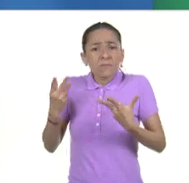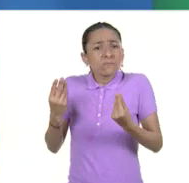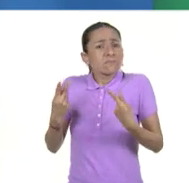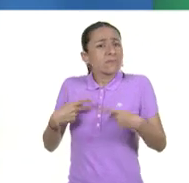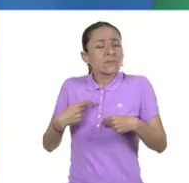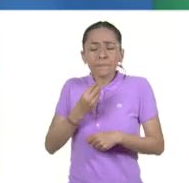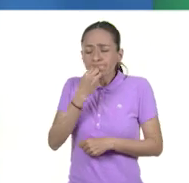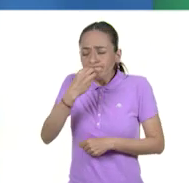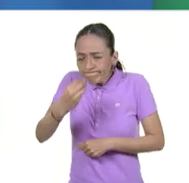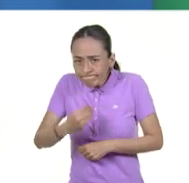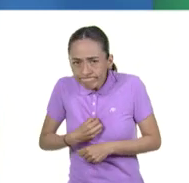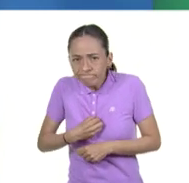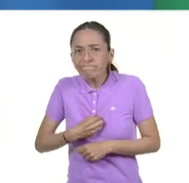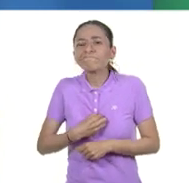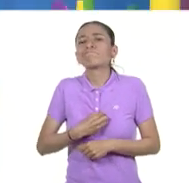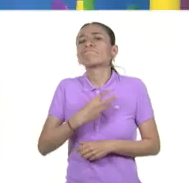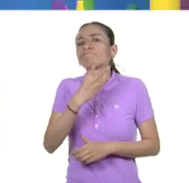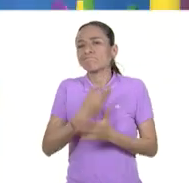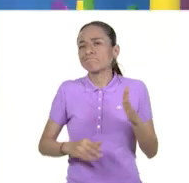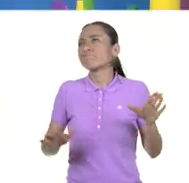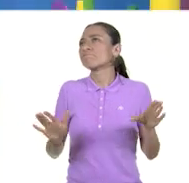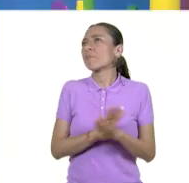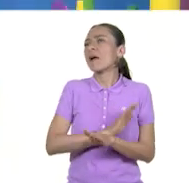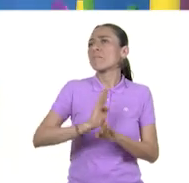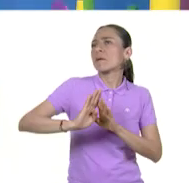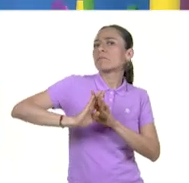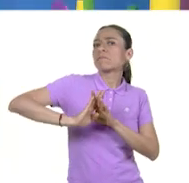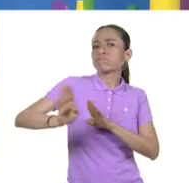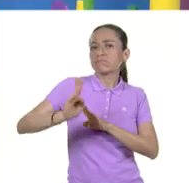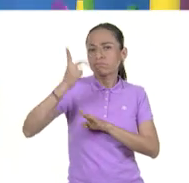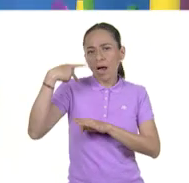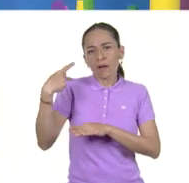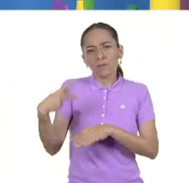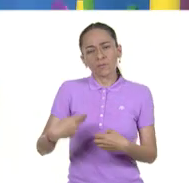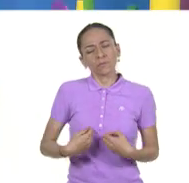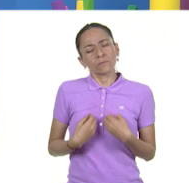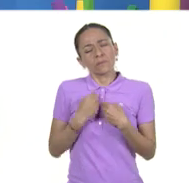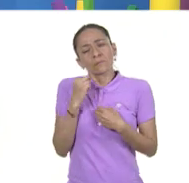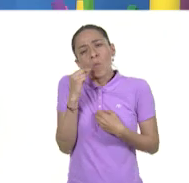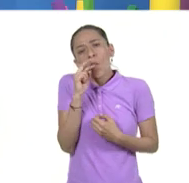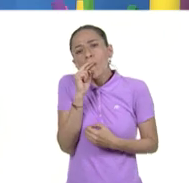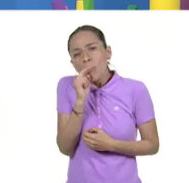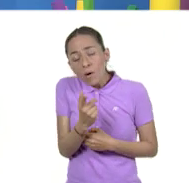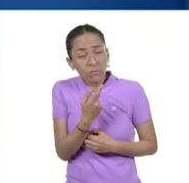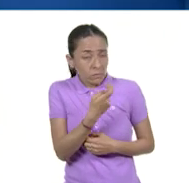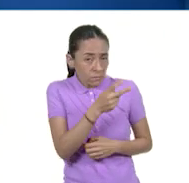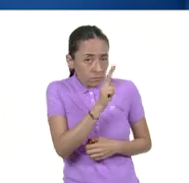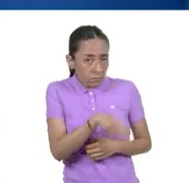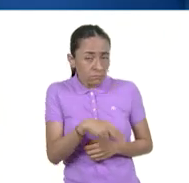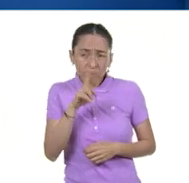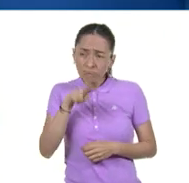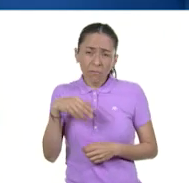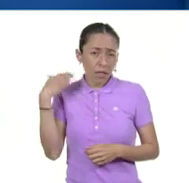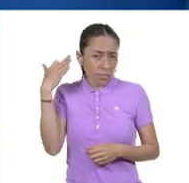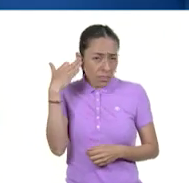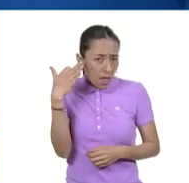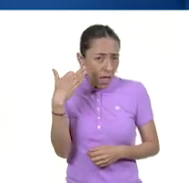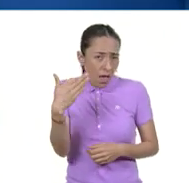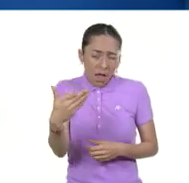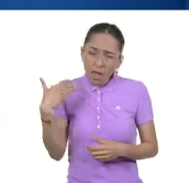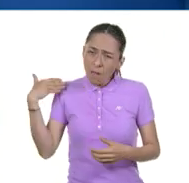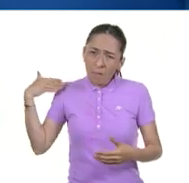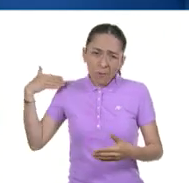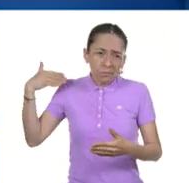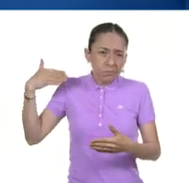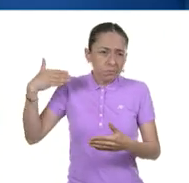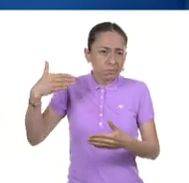mejores condiciones de vida, ¿no es así? Exactamente, Jenny. A lo largo de los años, muchos africanos se han